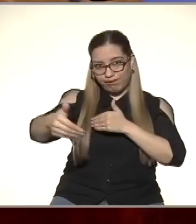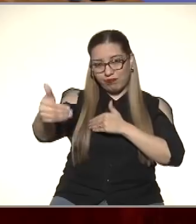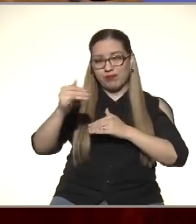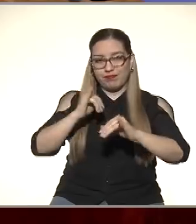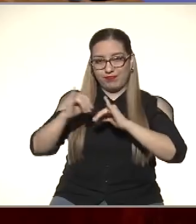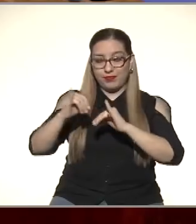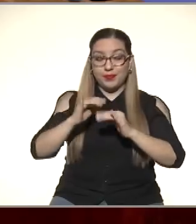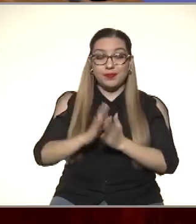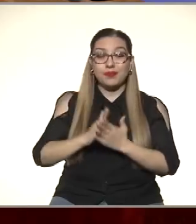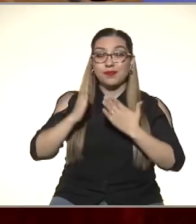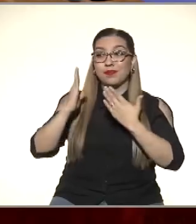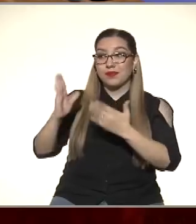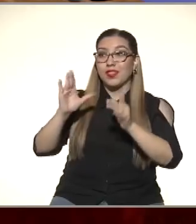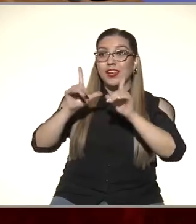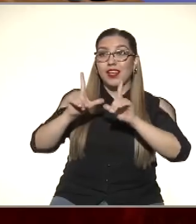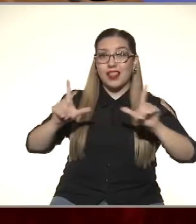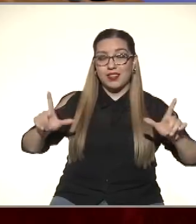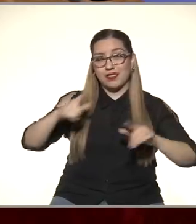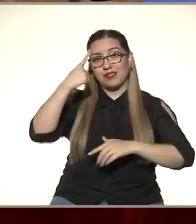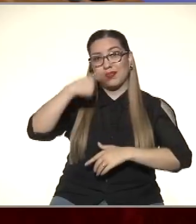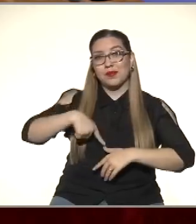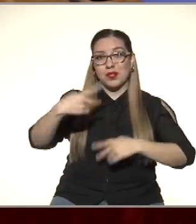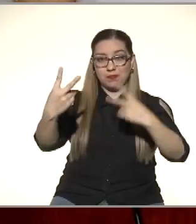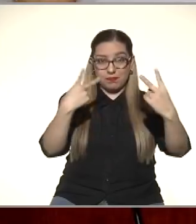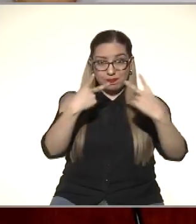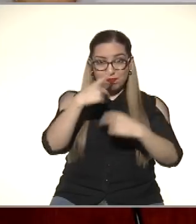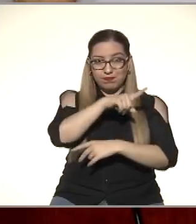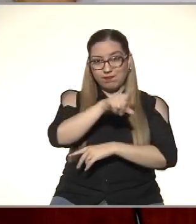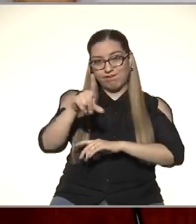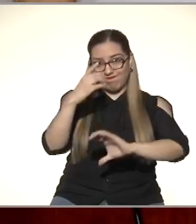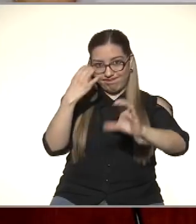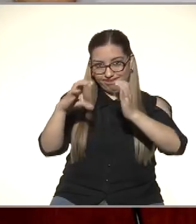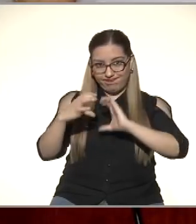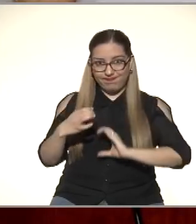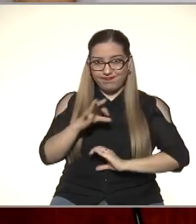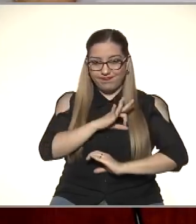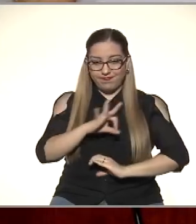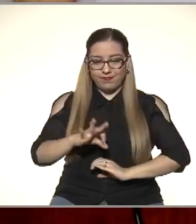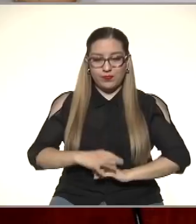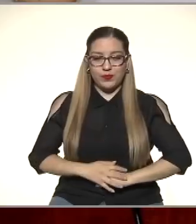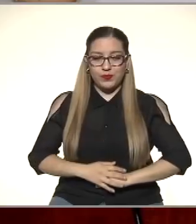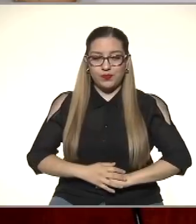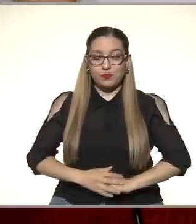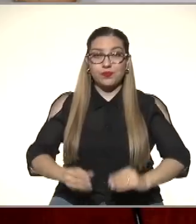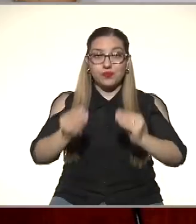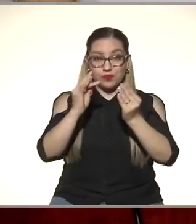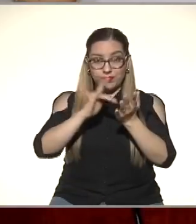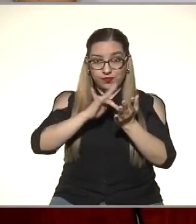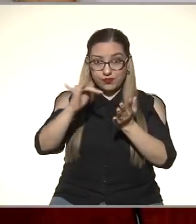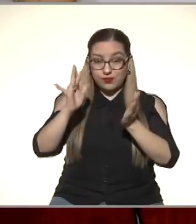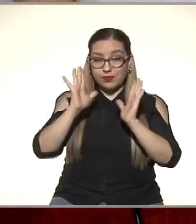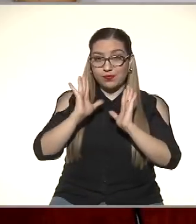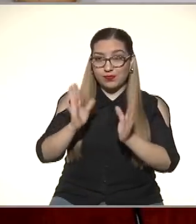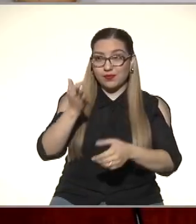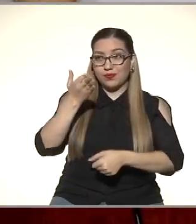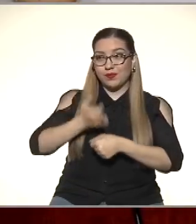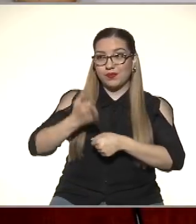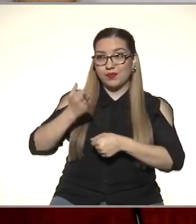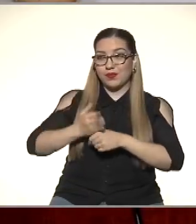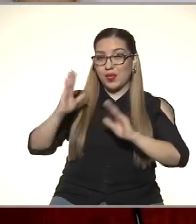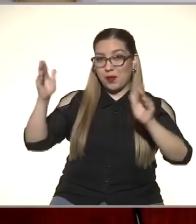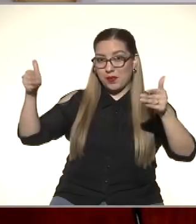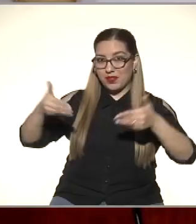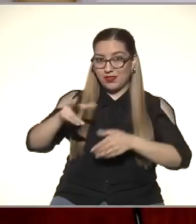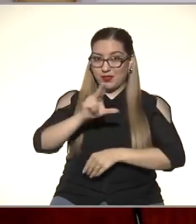Marisa ya muy lista para traer la voz de nuestra audiencia. Así es, muchas gracias Nati y le voy a presentar a los especialistas que